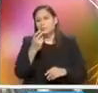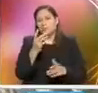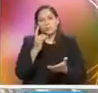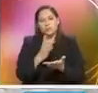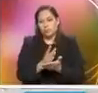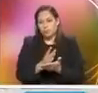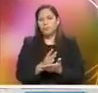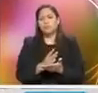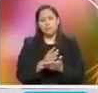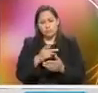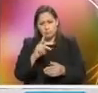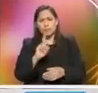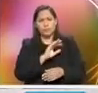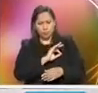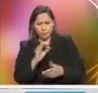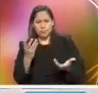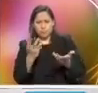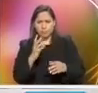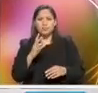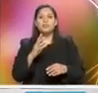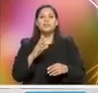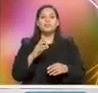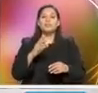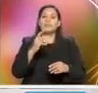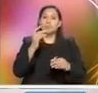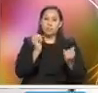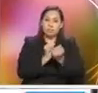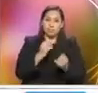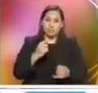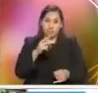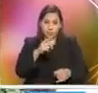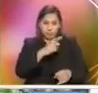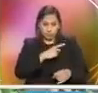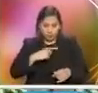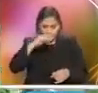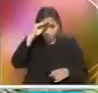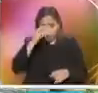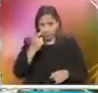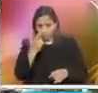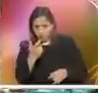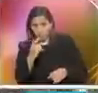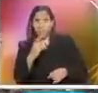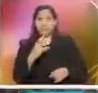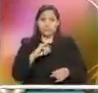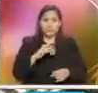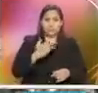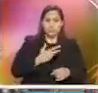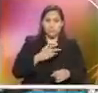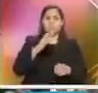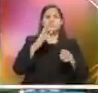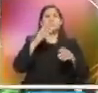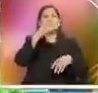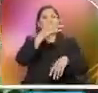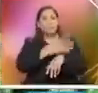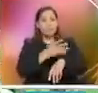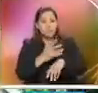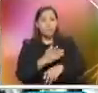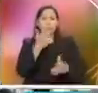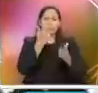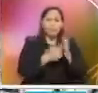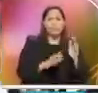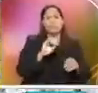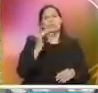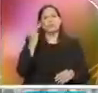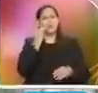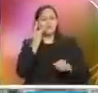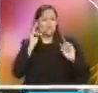demás se puede hacer, claro, tiene su cosa de los recursos, ¿no? Pero dependiendo, la azotea la puedes hacer o muy barata o ya muy